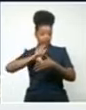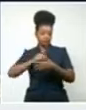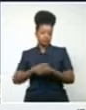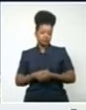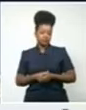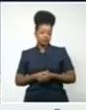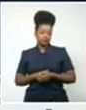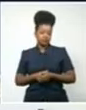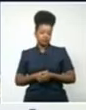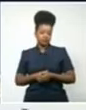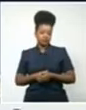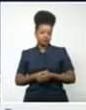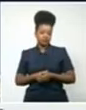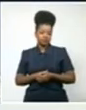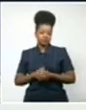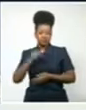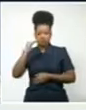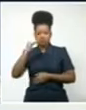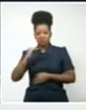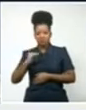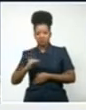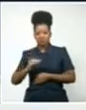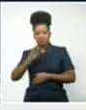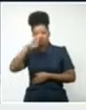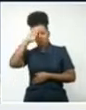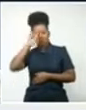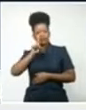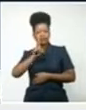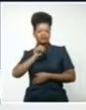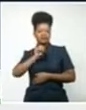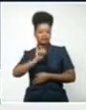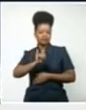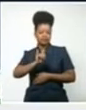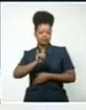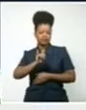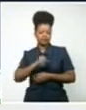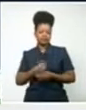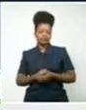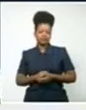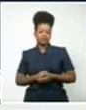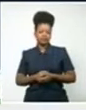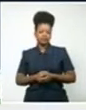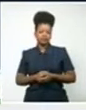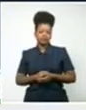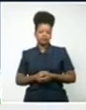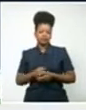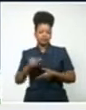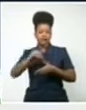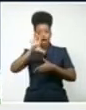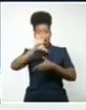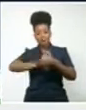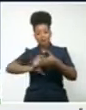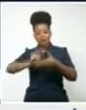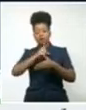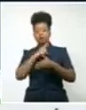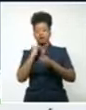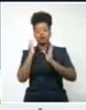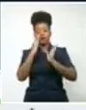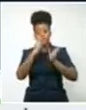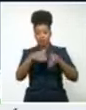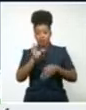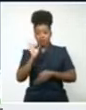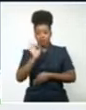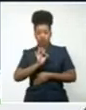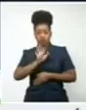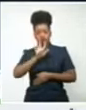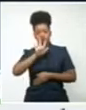lugar número 16. Y en la región de las Américas, la letalidad es de